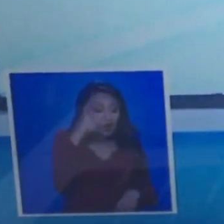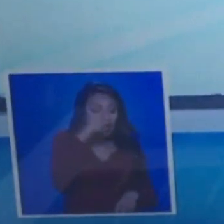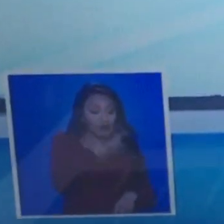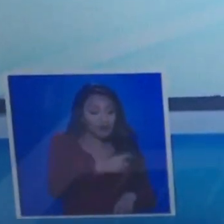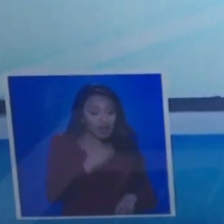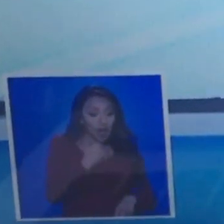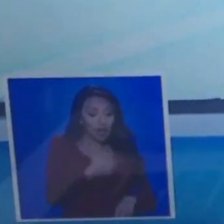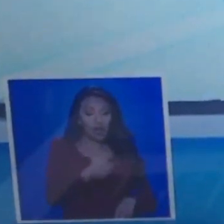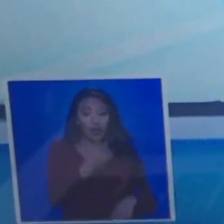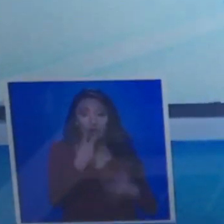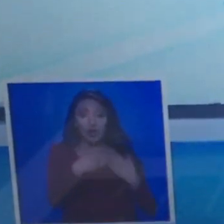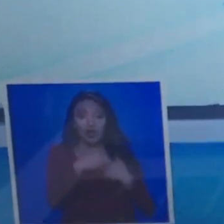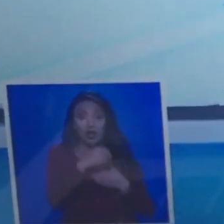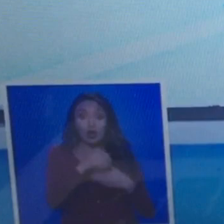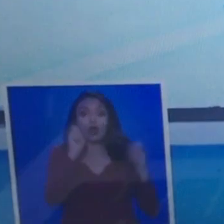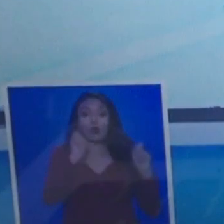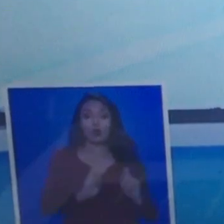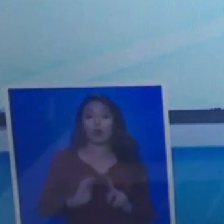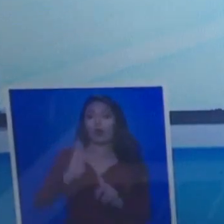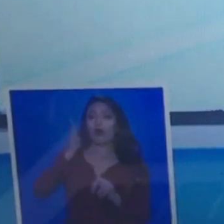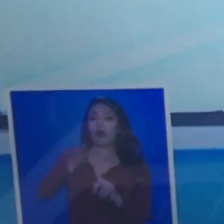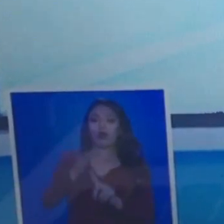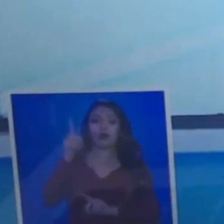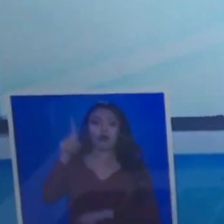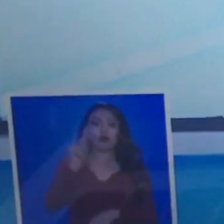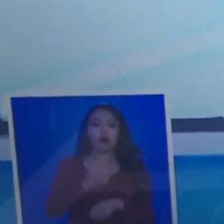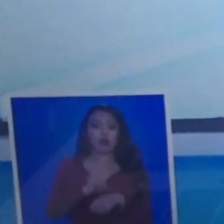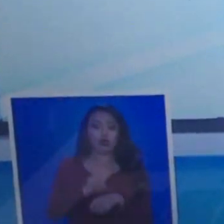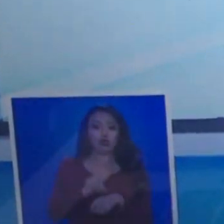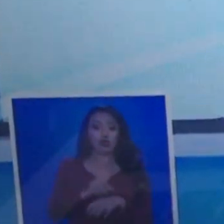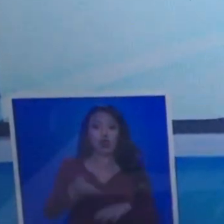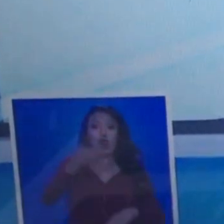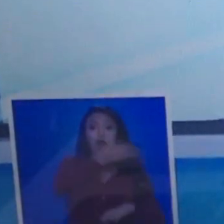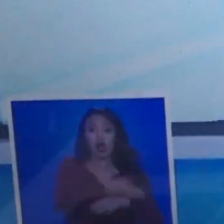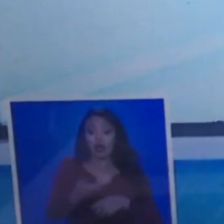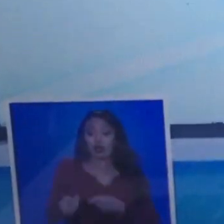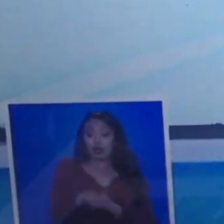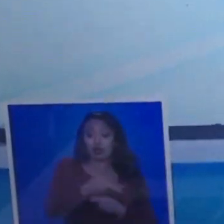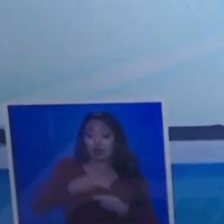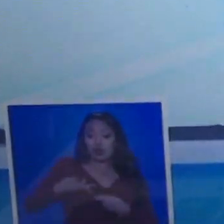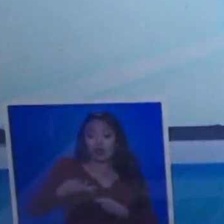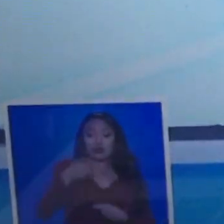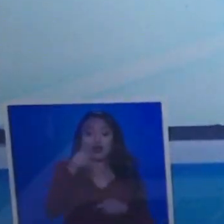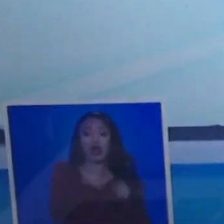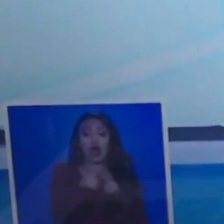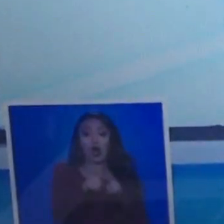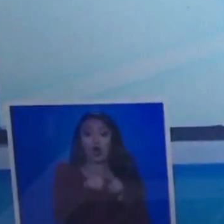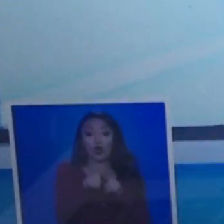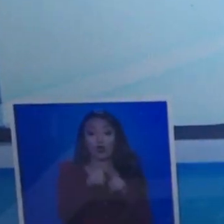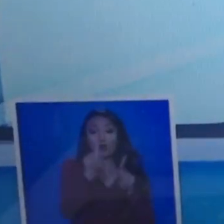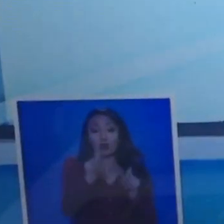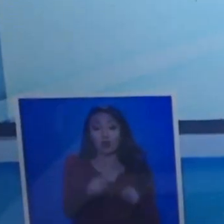hijos, acude al especialista al tiempo. Ya los expertos nos estaban recomendando ciertos ejercicios que